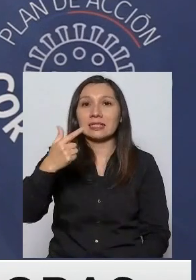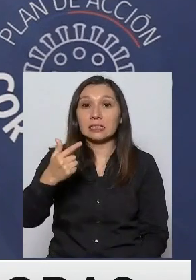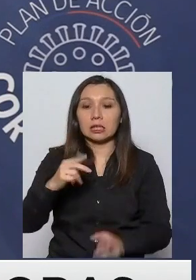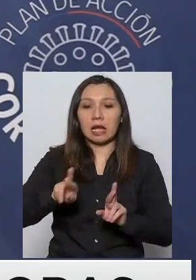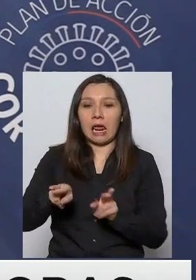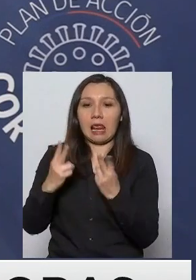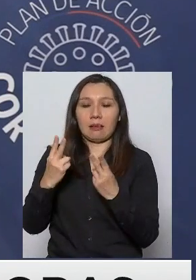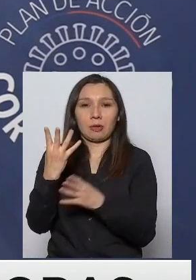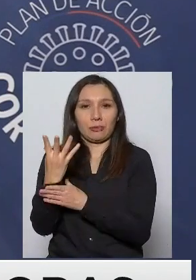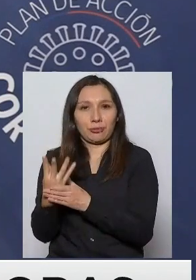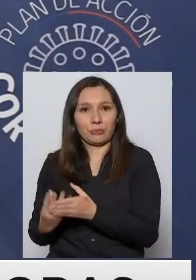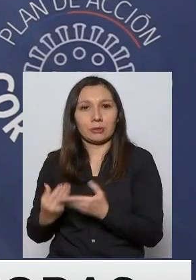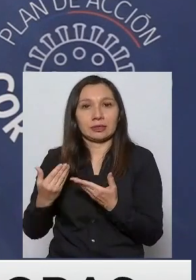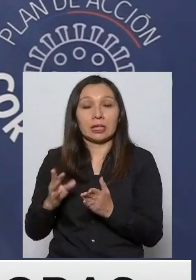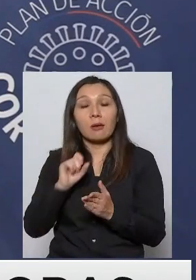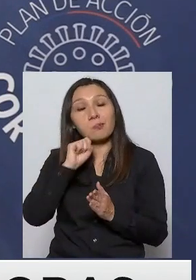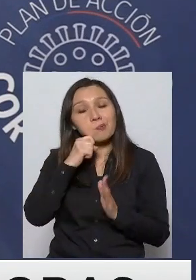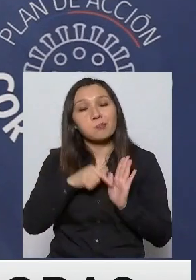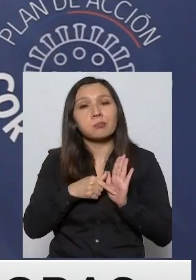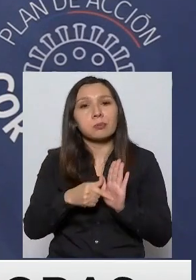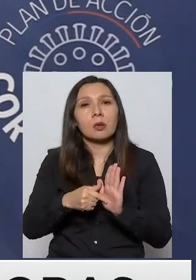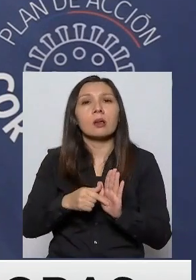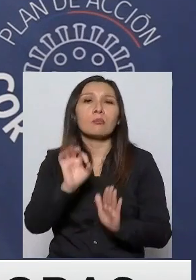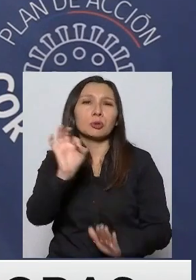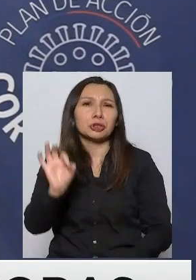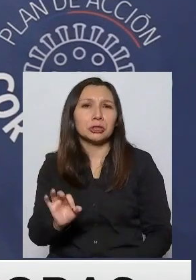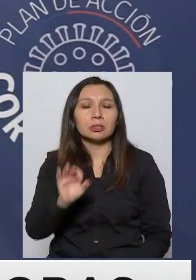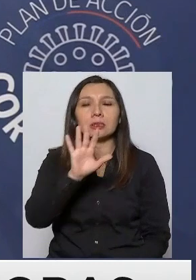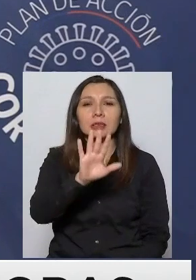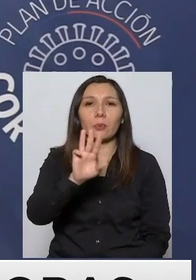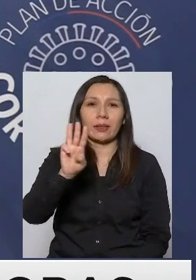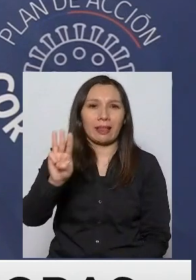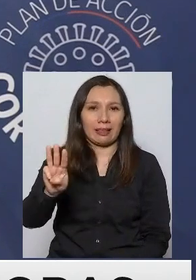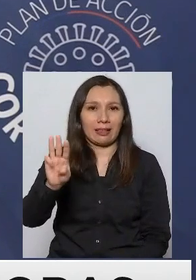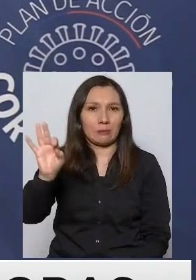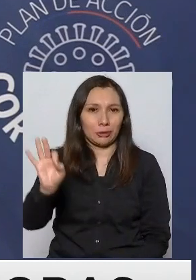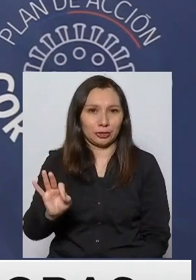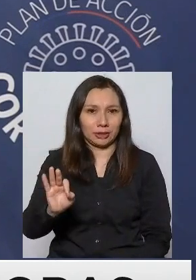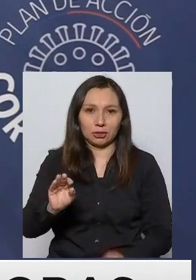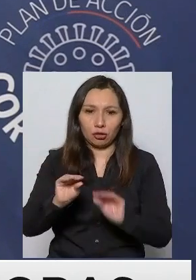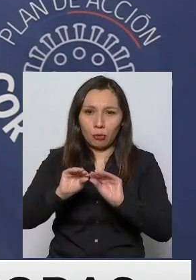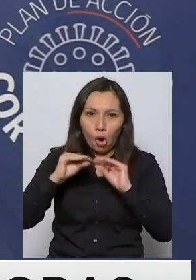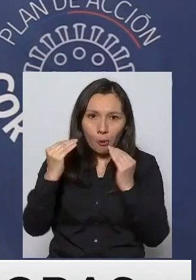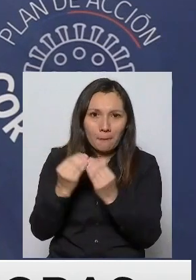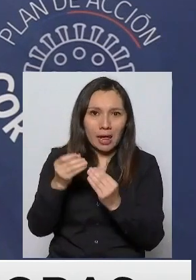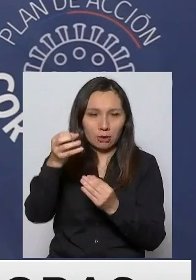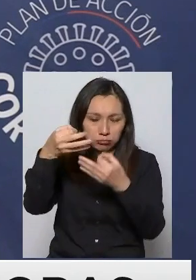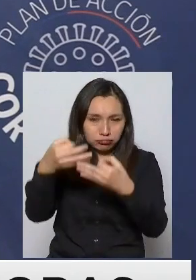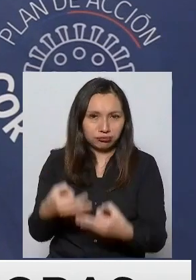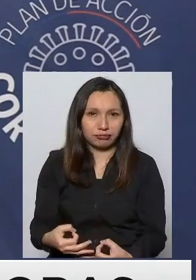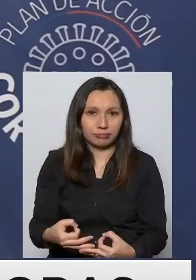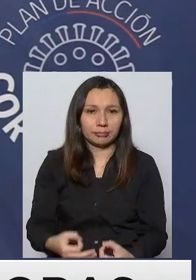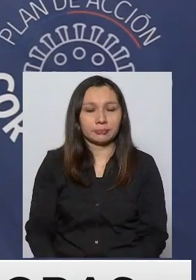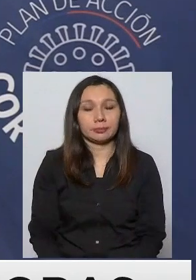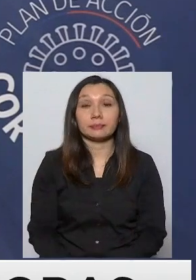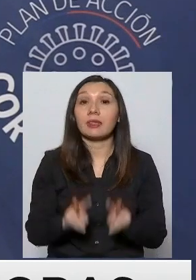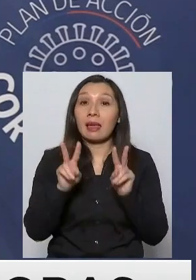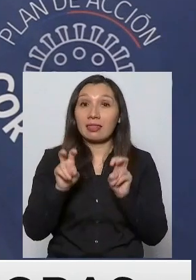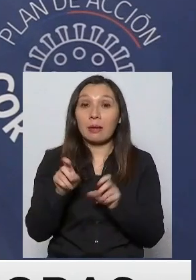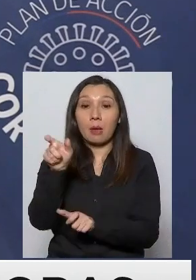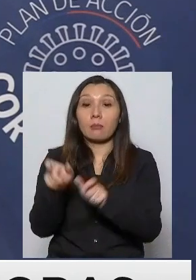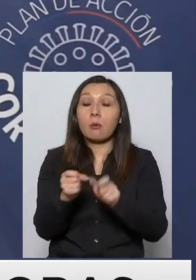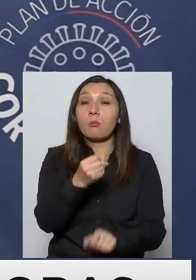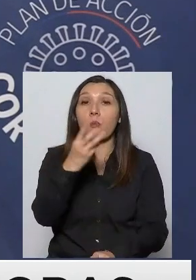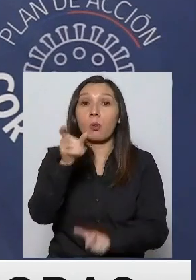recuperados lo que representa un 53 por ciento del total en relación a los